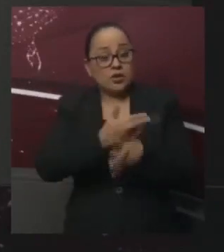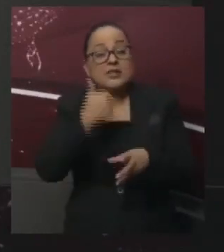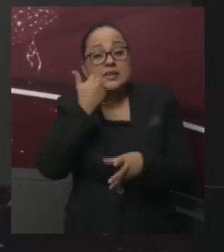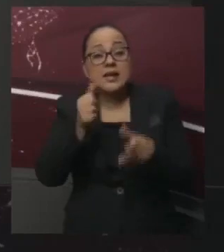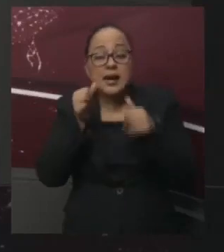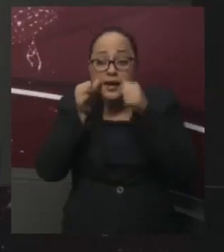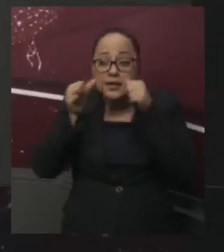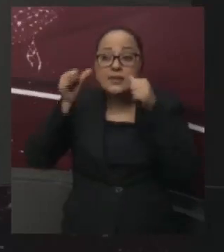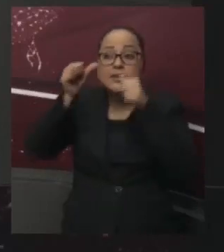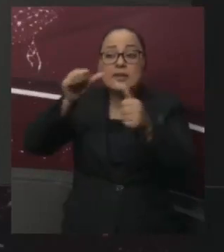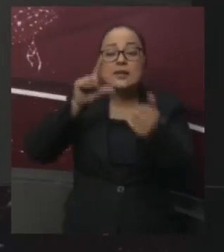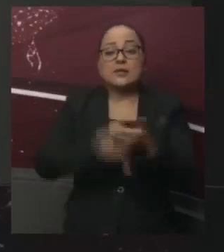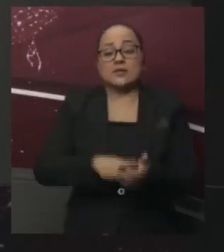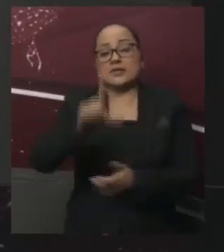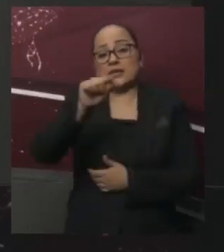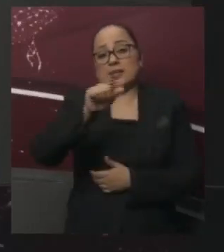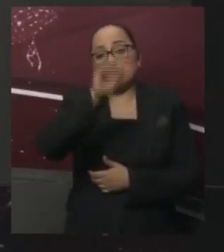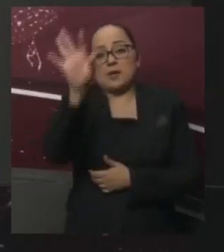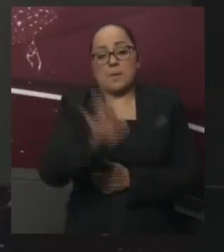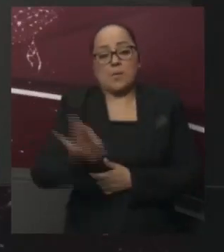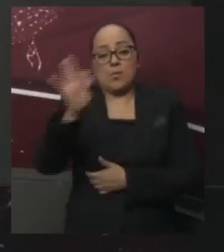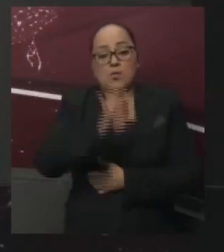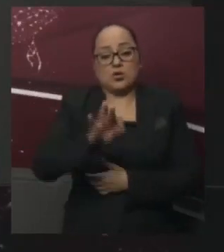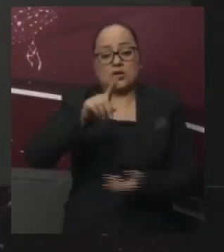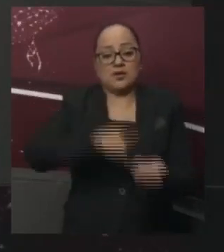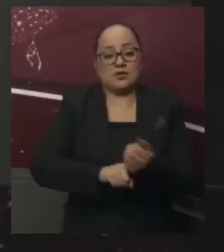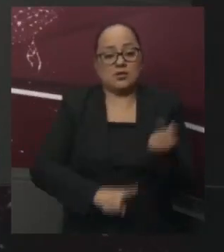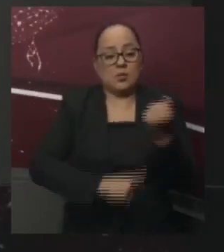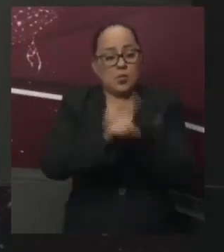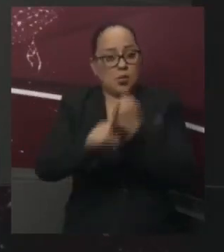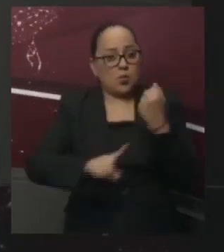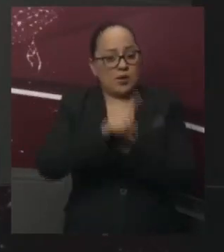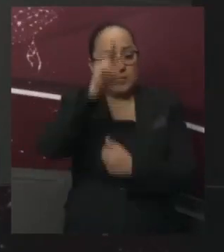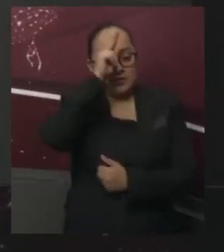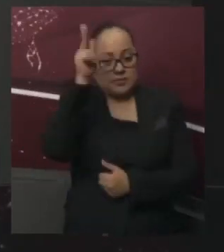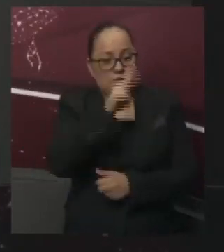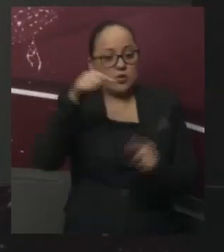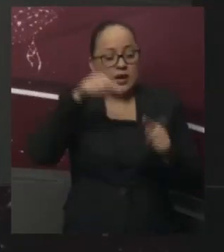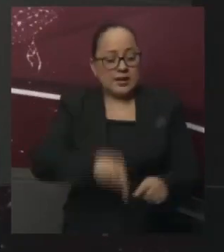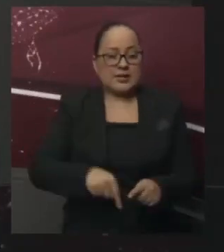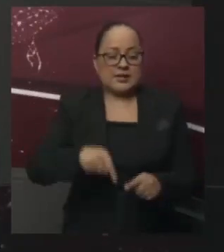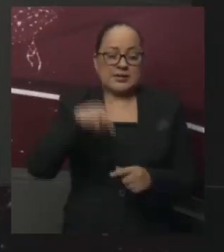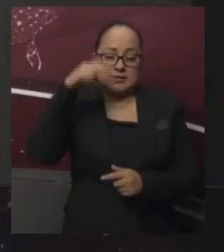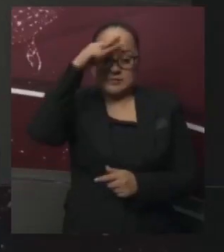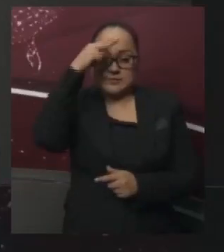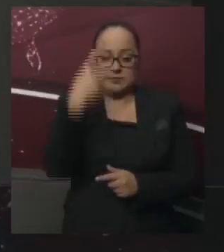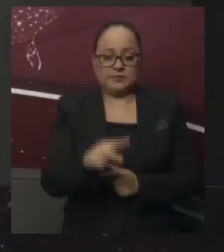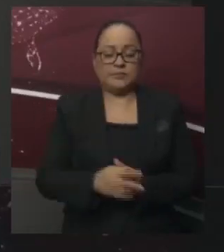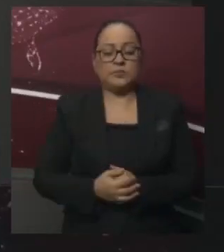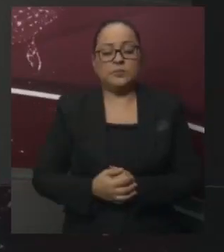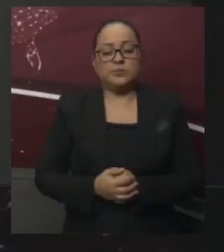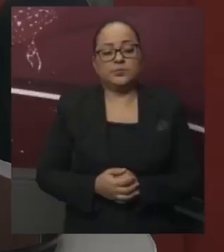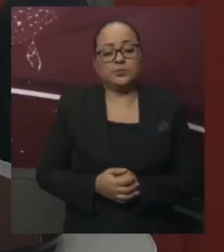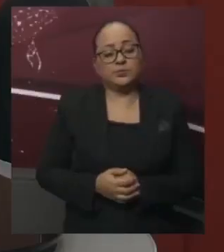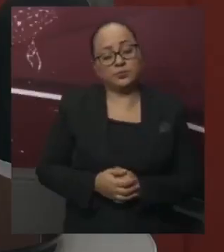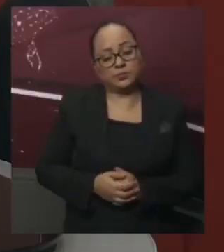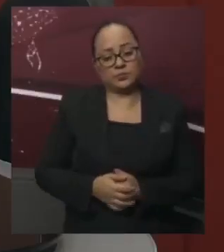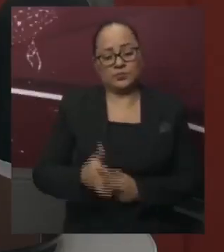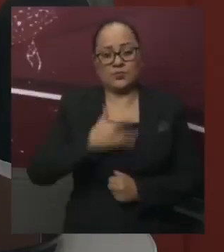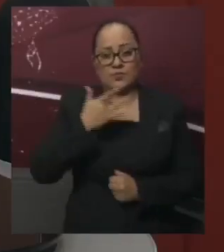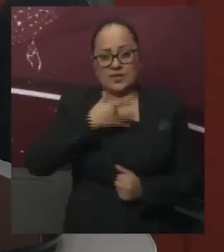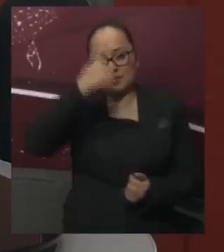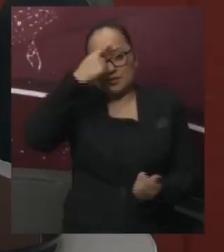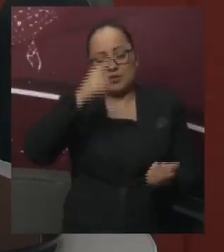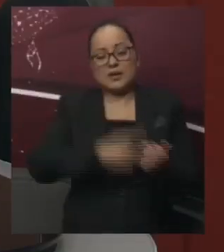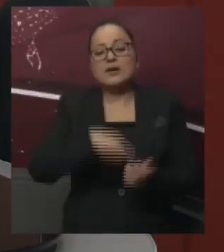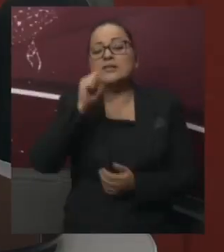atender el 70% de los delitos dolosos que más aquejan a la sociedad. Y yo creo que sí es